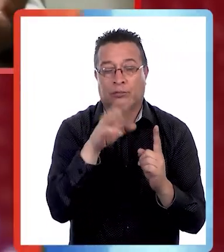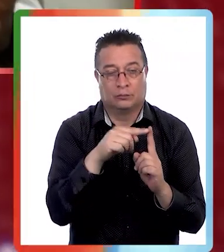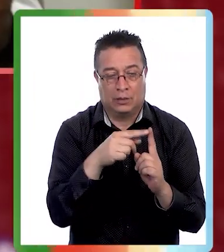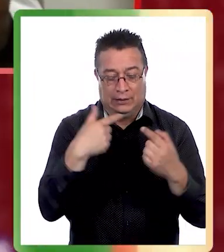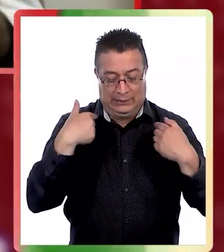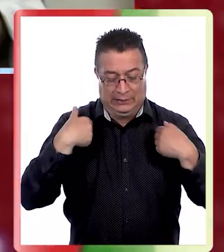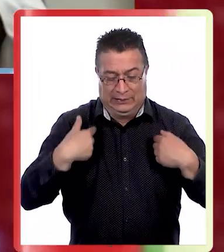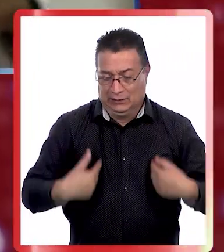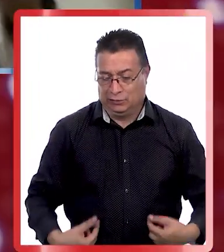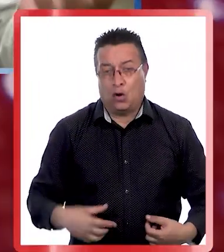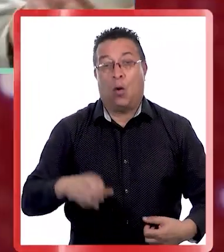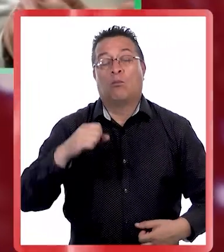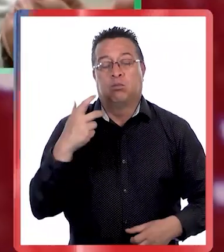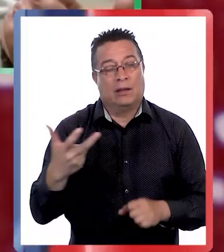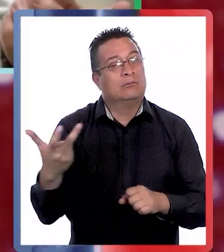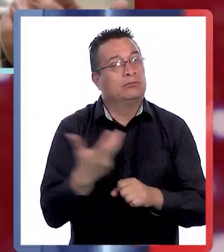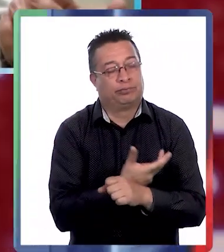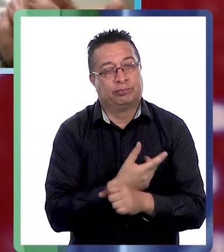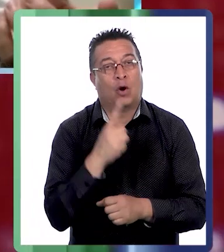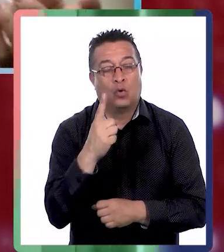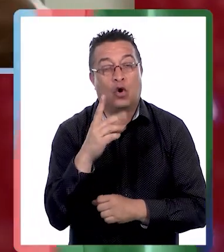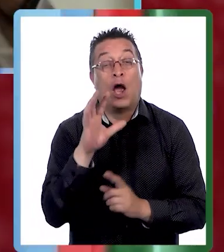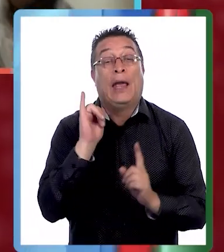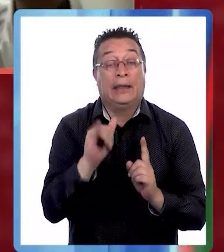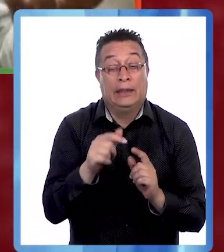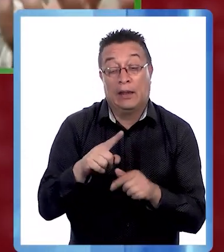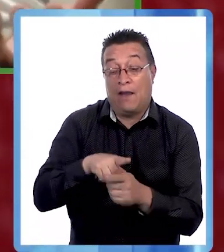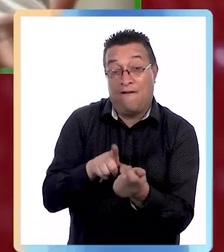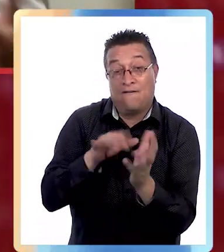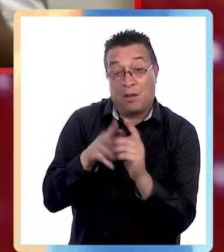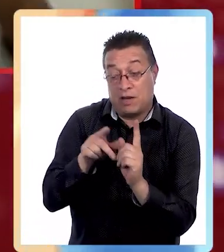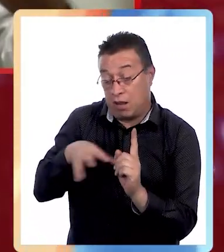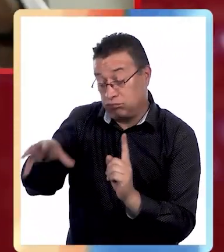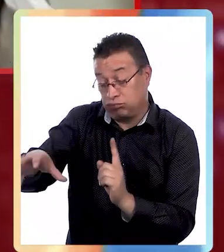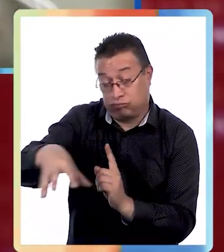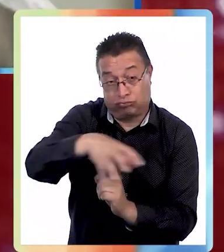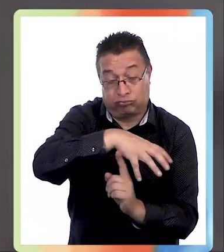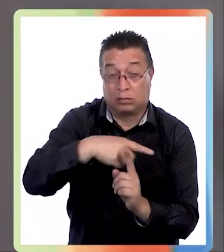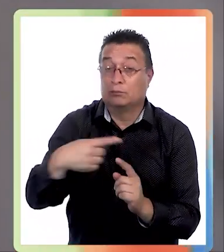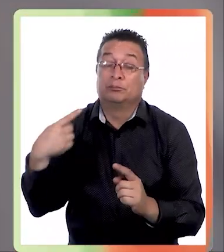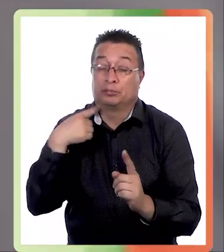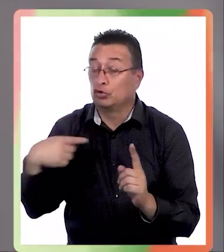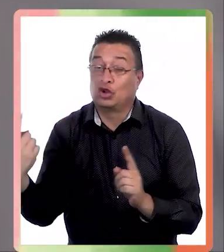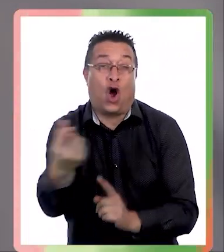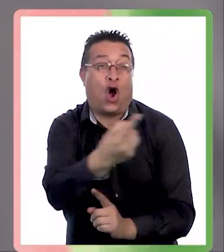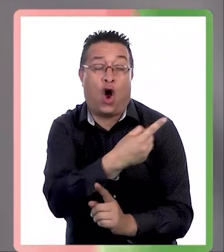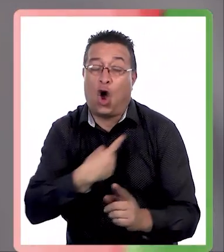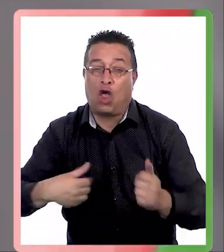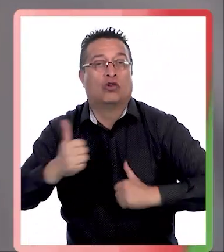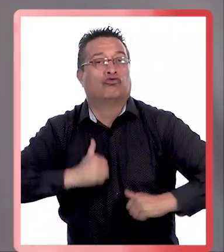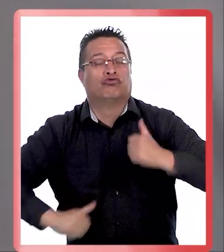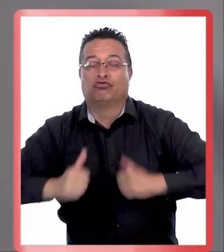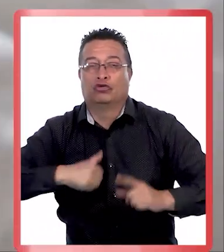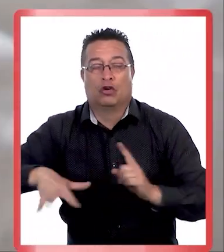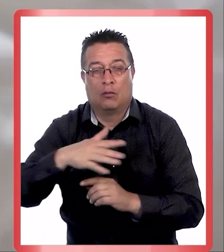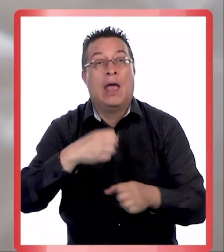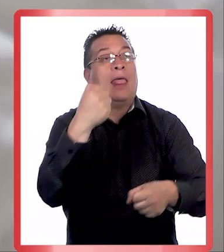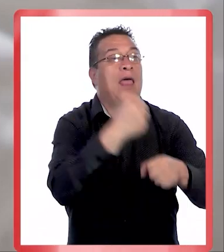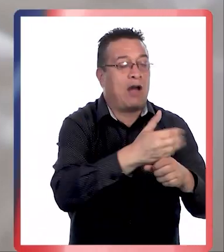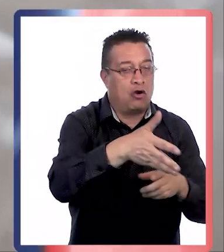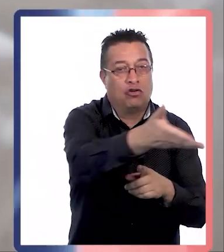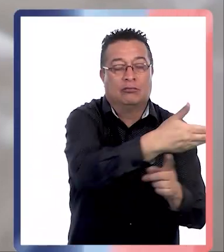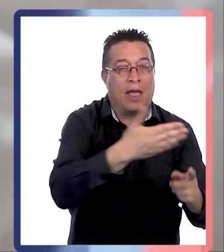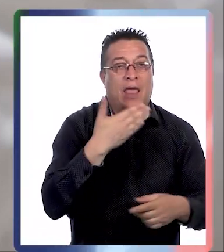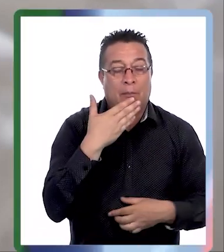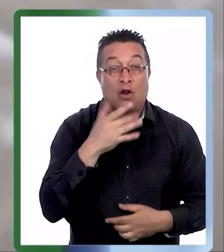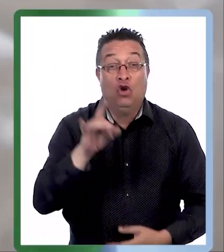y muchas veces a su entorno familiar inmediato o a su situación laboral. O sea, es una enfermedad que en general afecta más allá